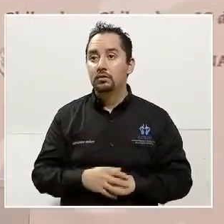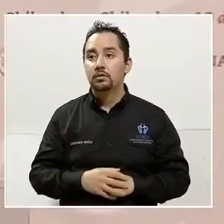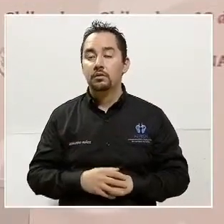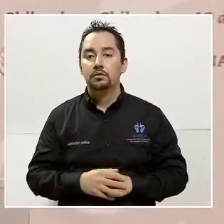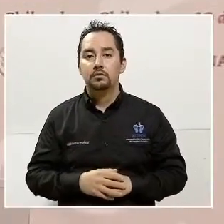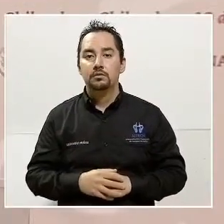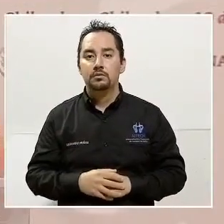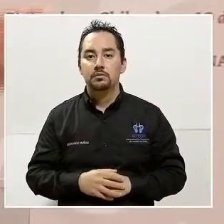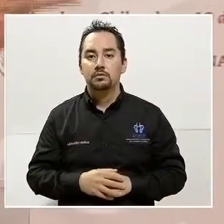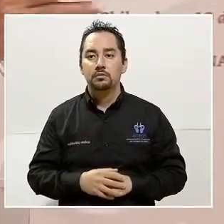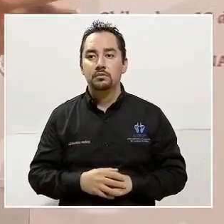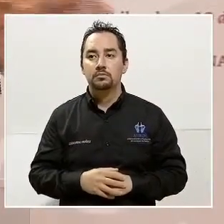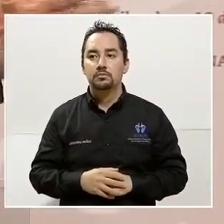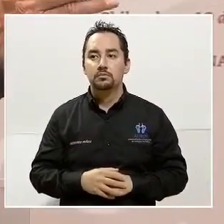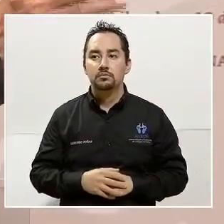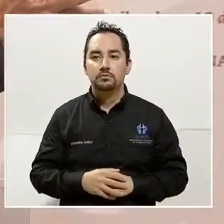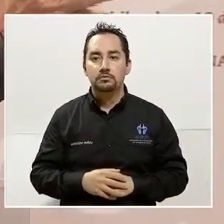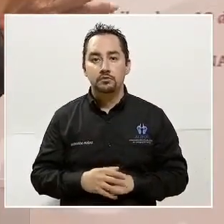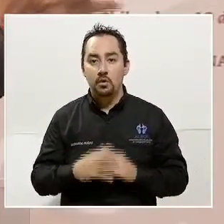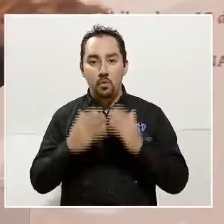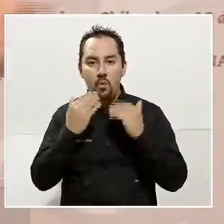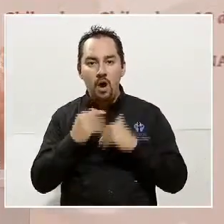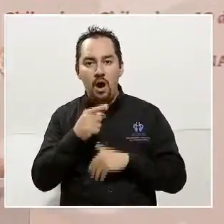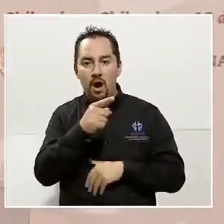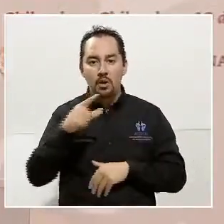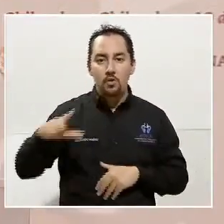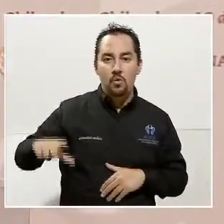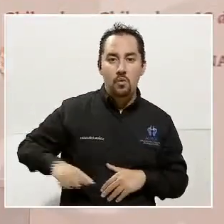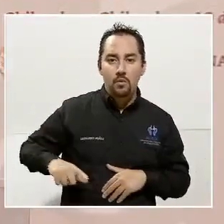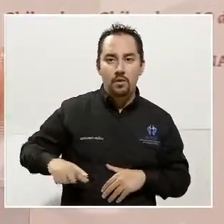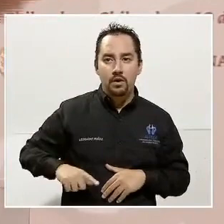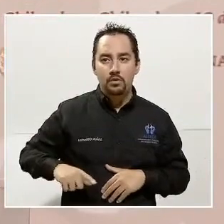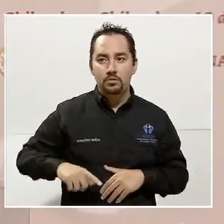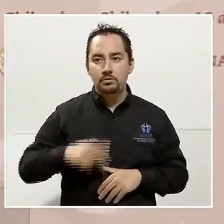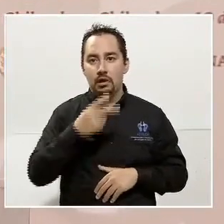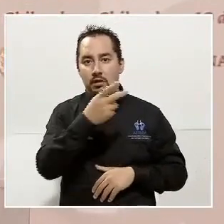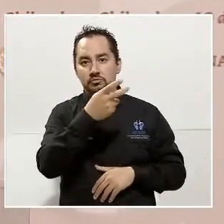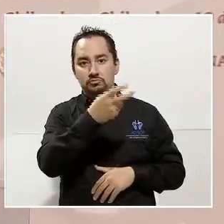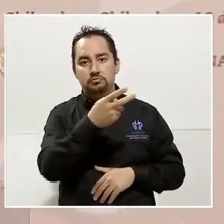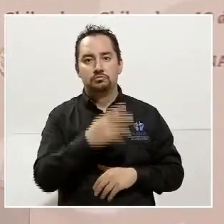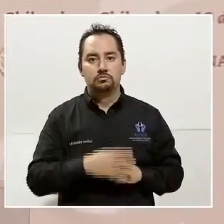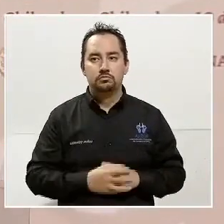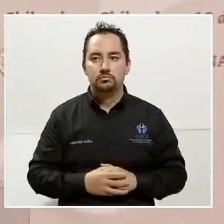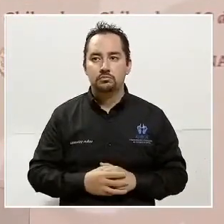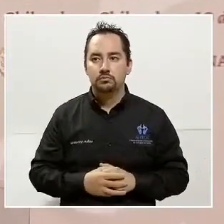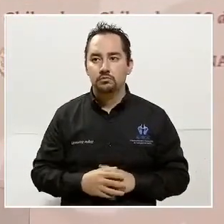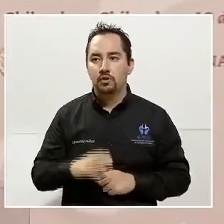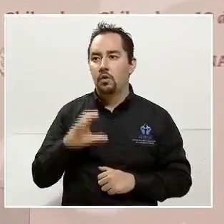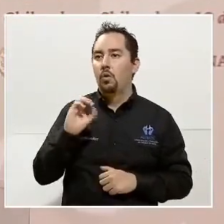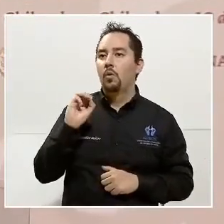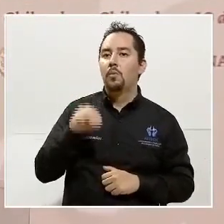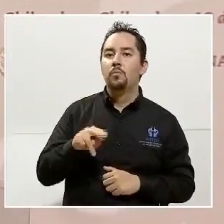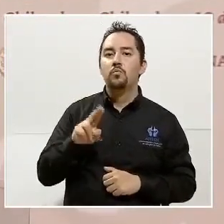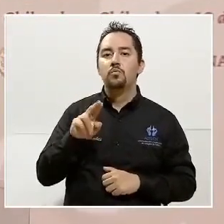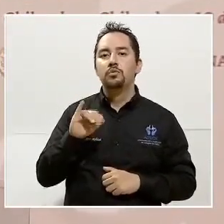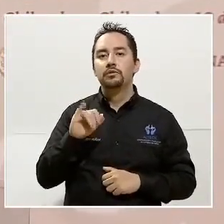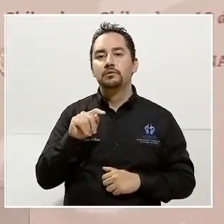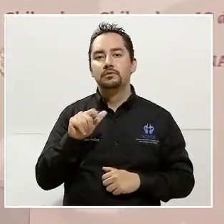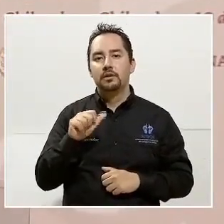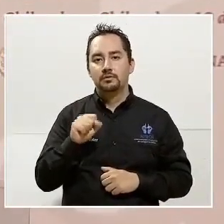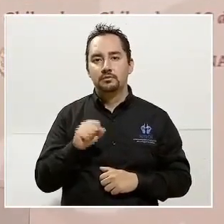¿sí?, no estarían gobernando estos comunistas.